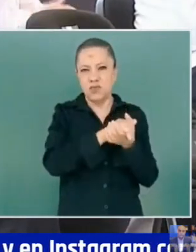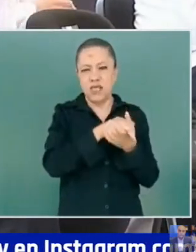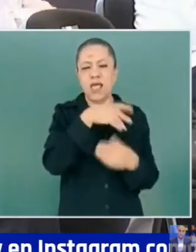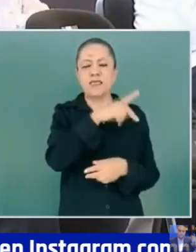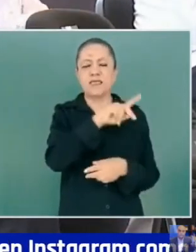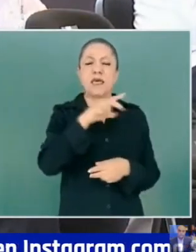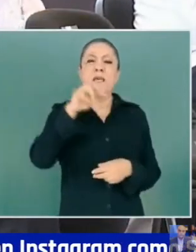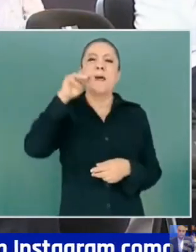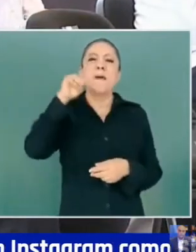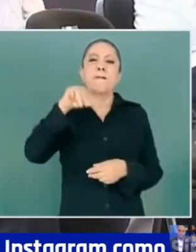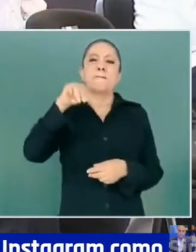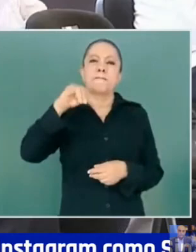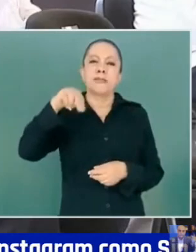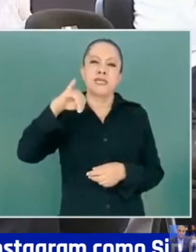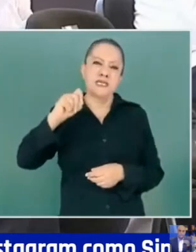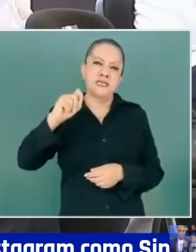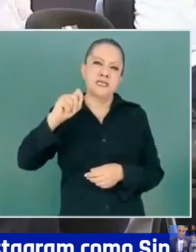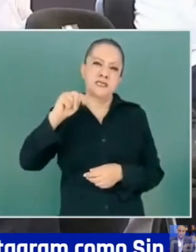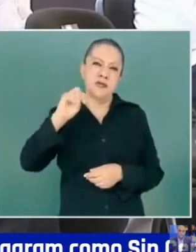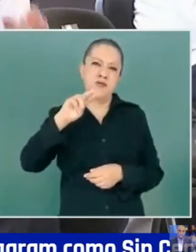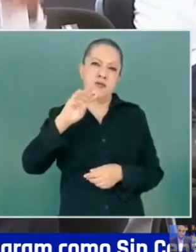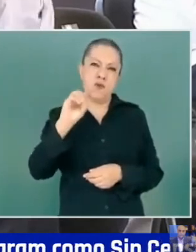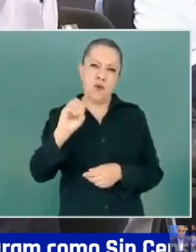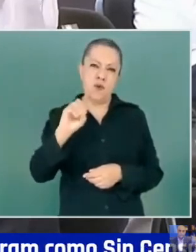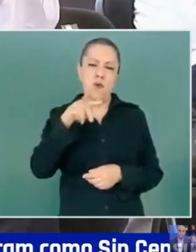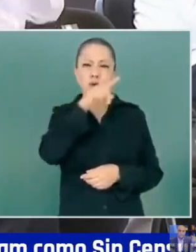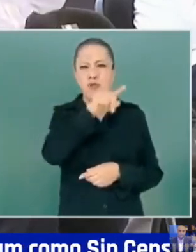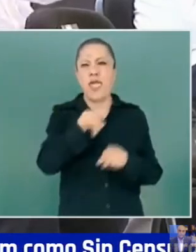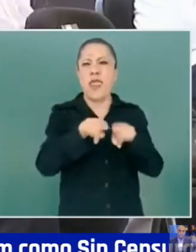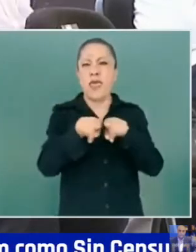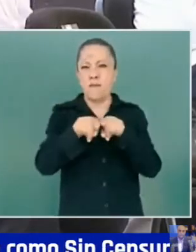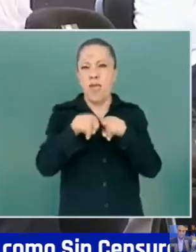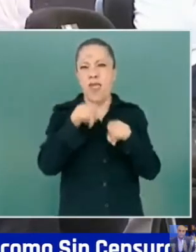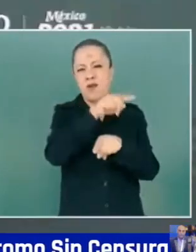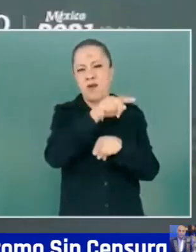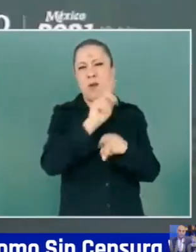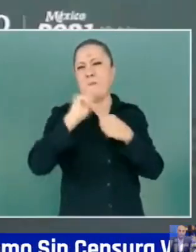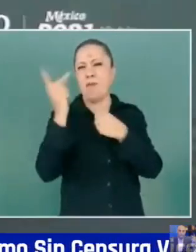mis compañeros ya ha tomado la palabra el presidente Andrés Manuel López Obrador en este